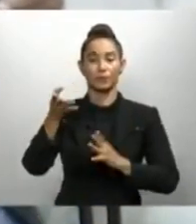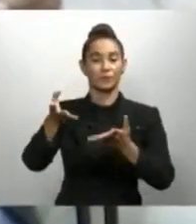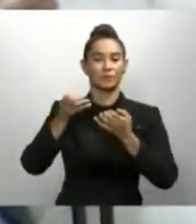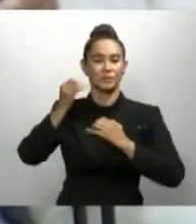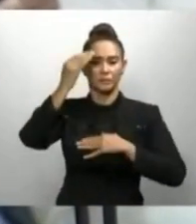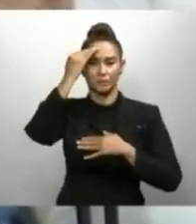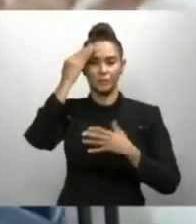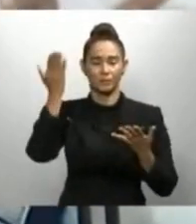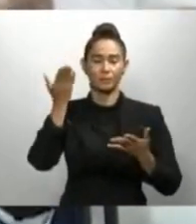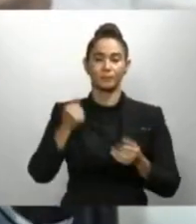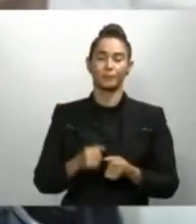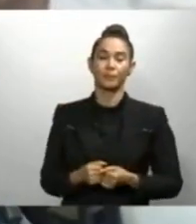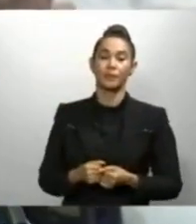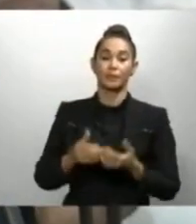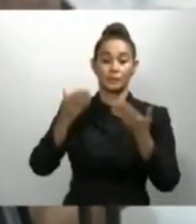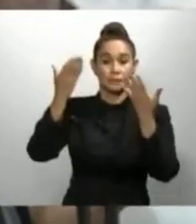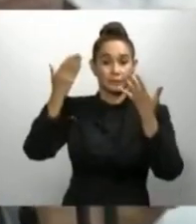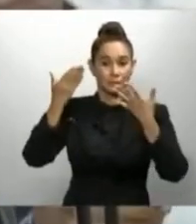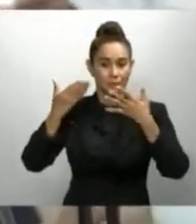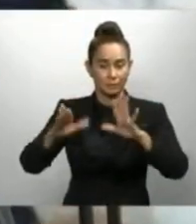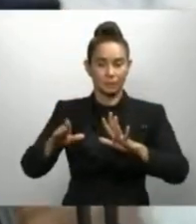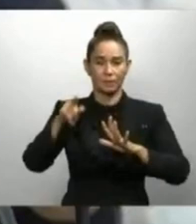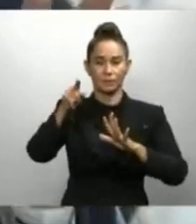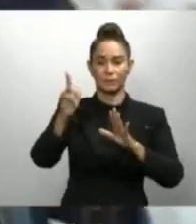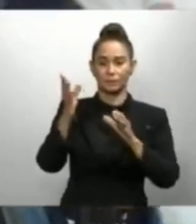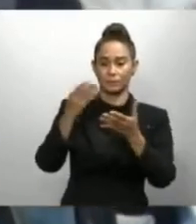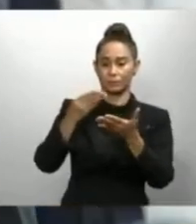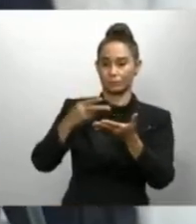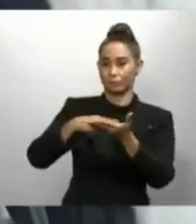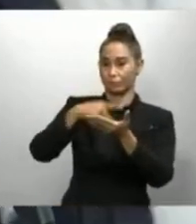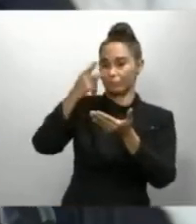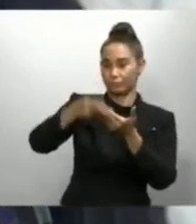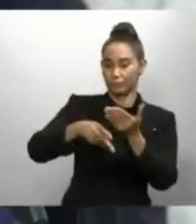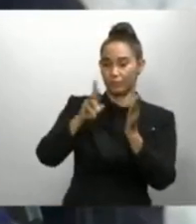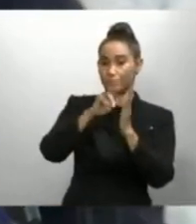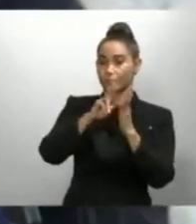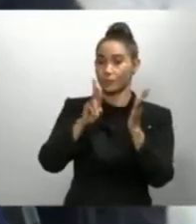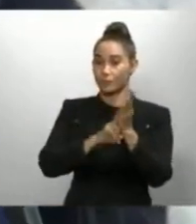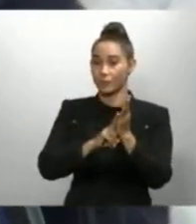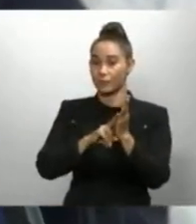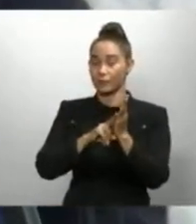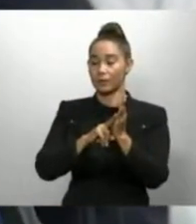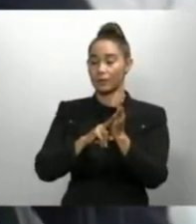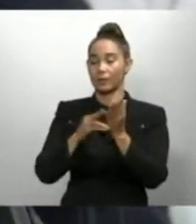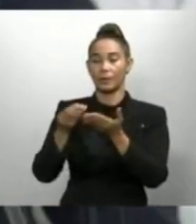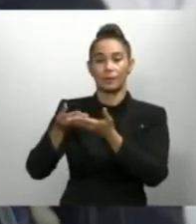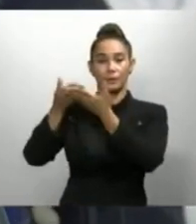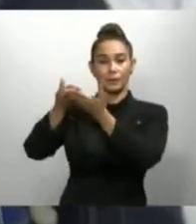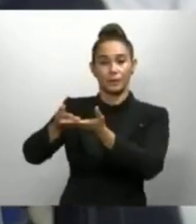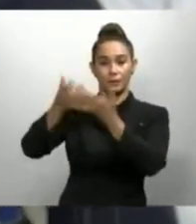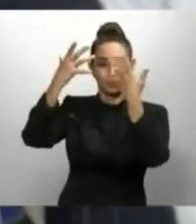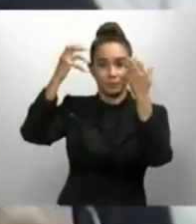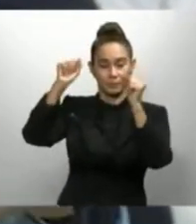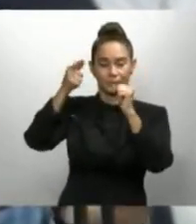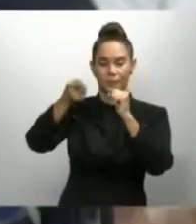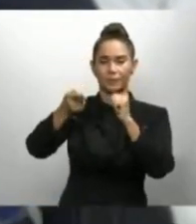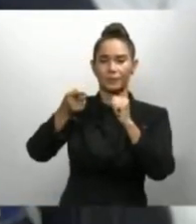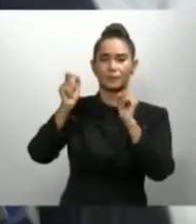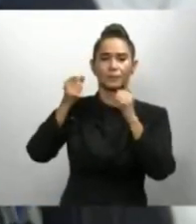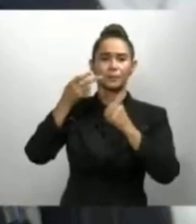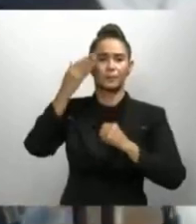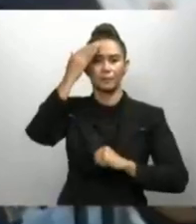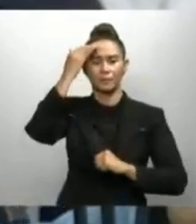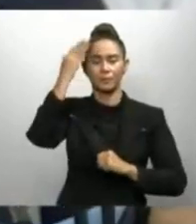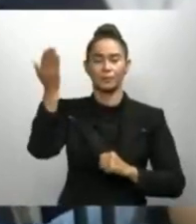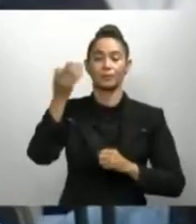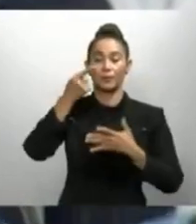saber si ya usted en ese anteproyecto de reglamento que le va a someter al Poder Ejecutivo, al Presidente de la República, si pudiéramos